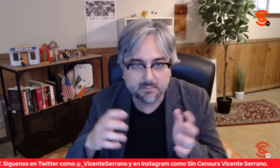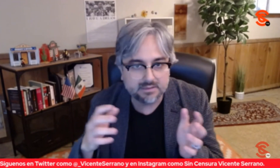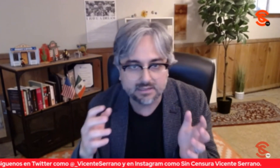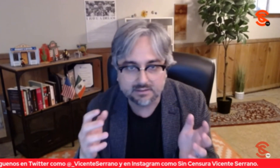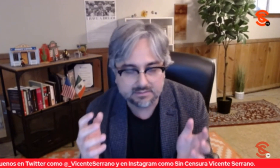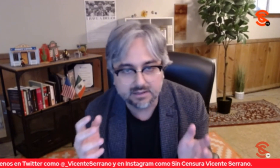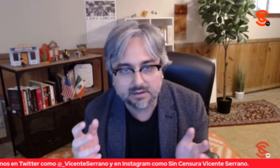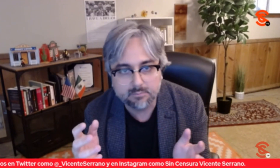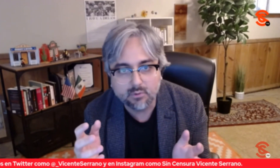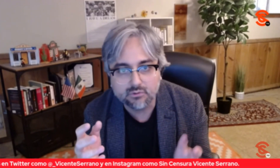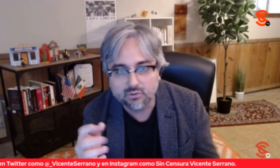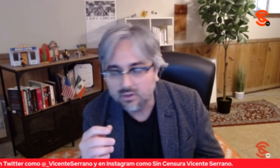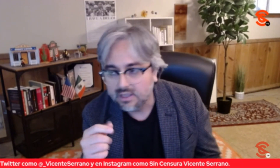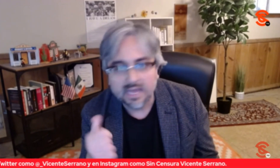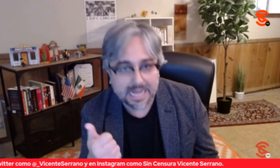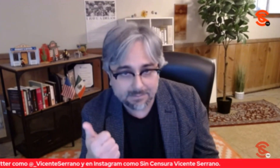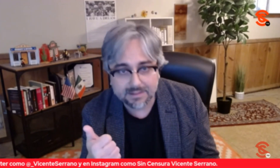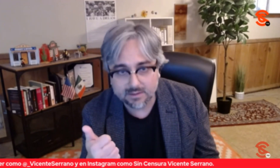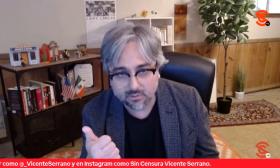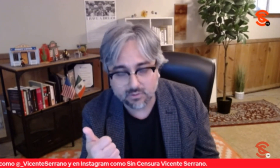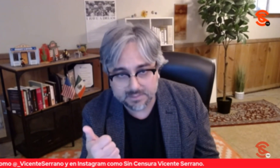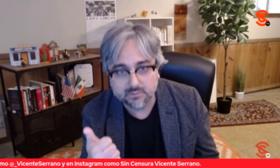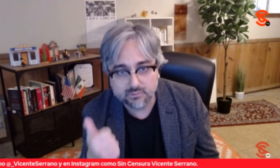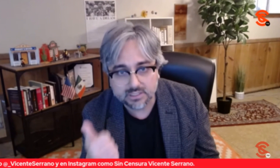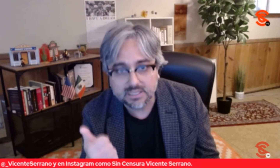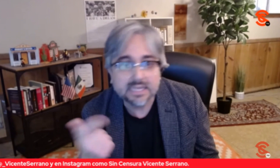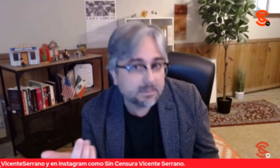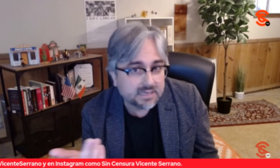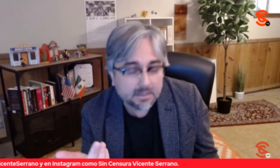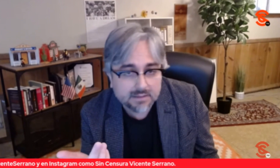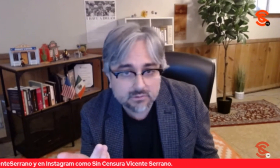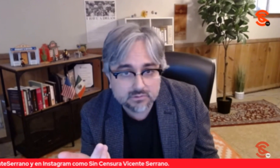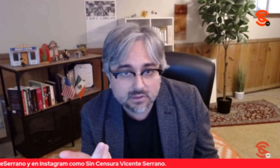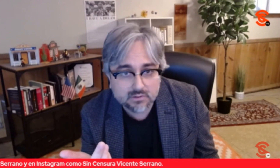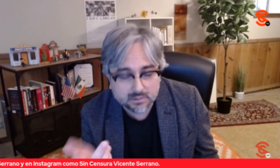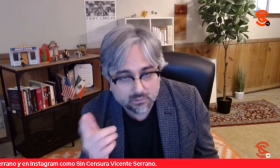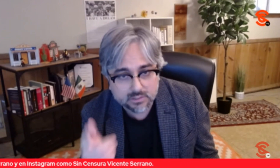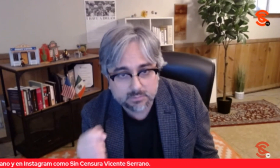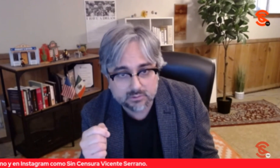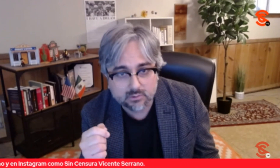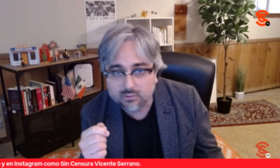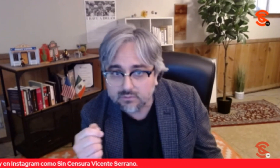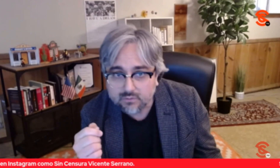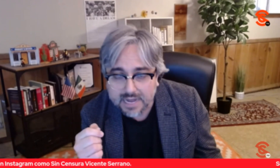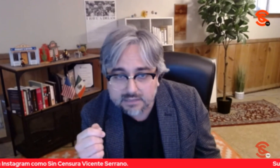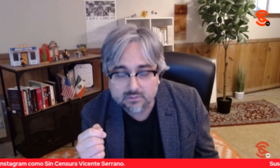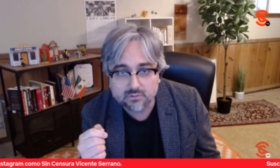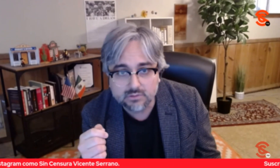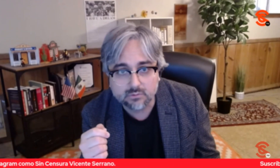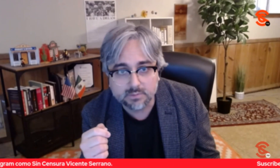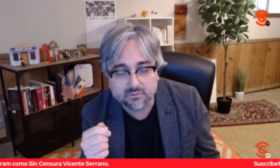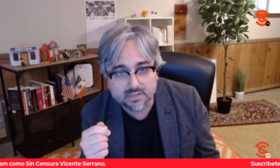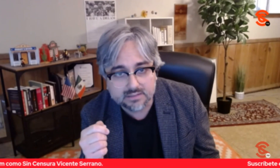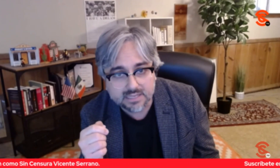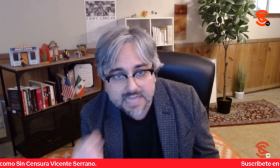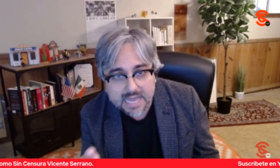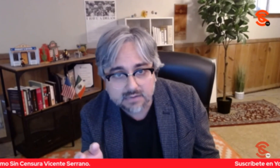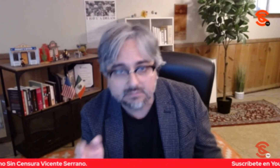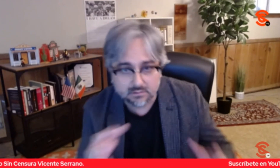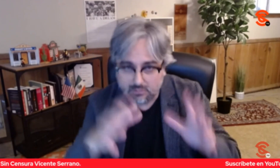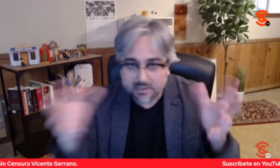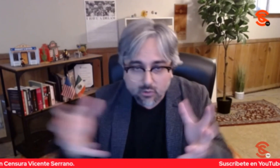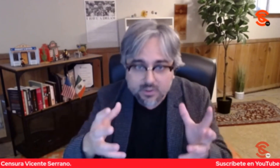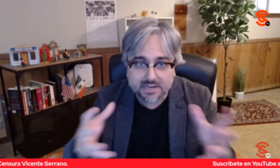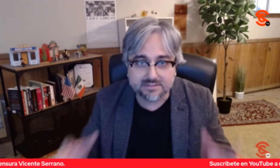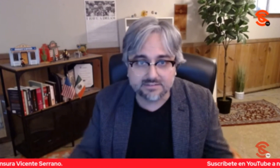simple y sencillamente necesita reposo. Habla del coronavirus, ¿sí? Y también habla de su estado de salud respecto a los infartos, a su presión